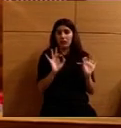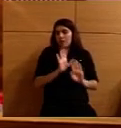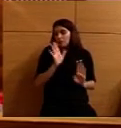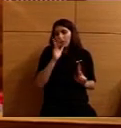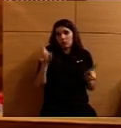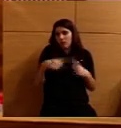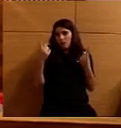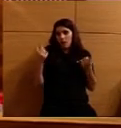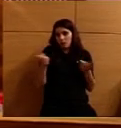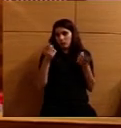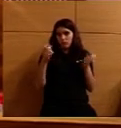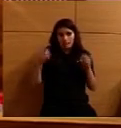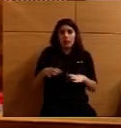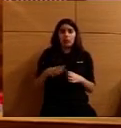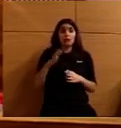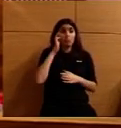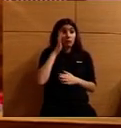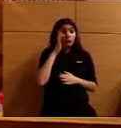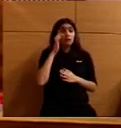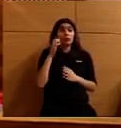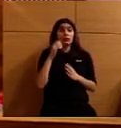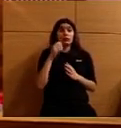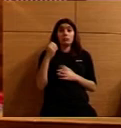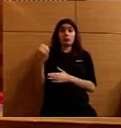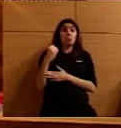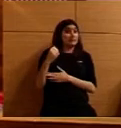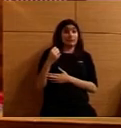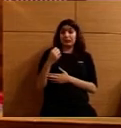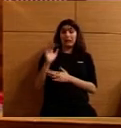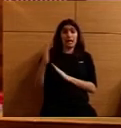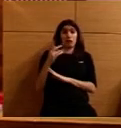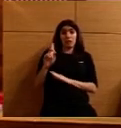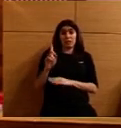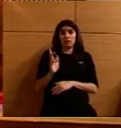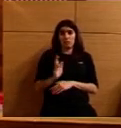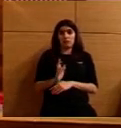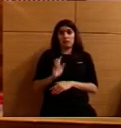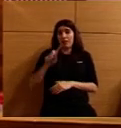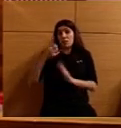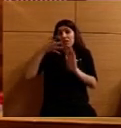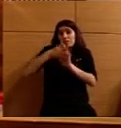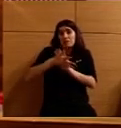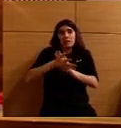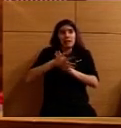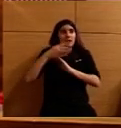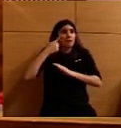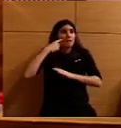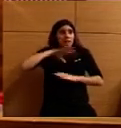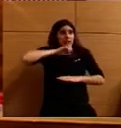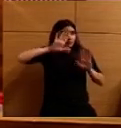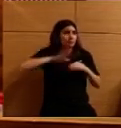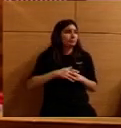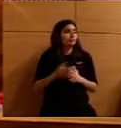bueno, usted hoy lo ha querido lanzar así, pero no es su propuesta de acuerdo, es lo que usted luego querrá explicar a quien tenga que hacerlo.